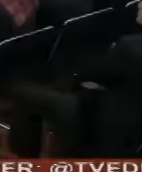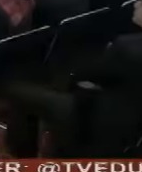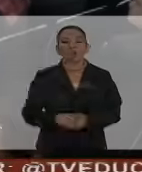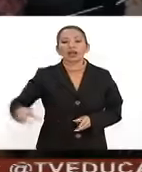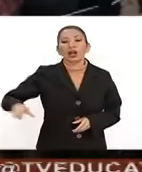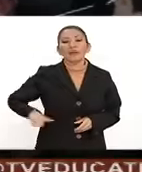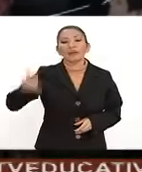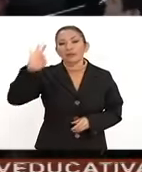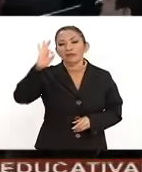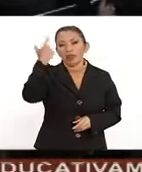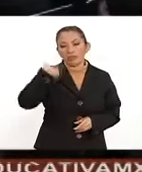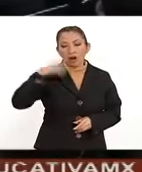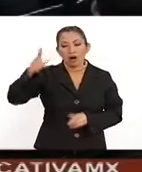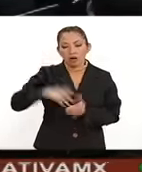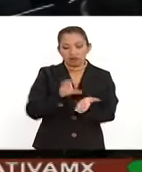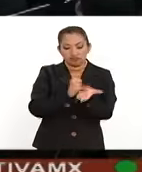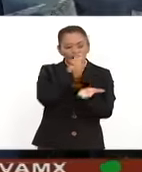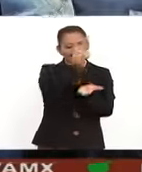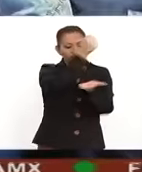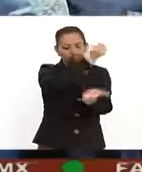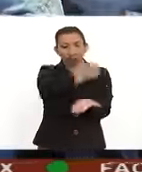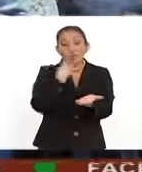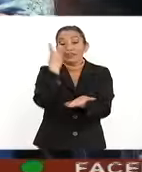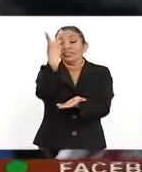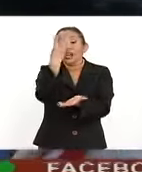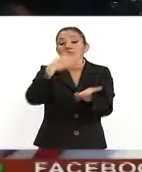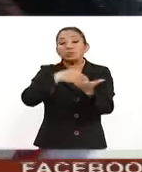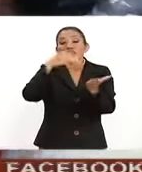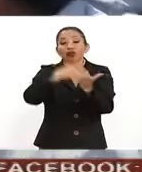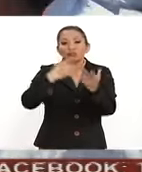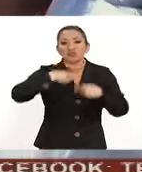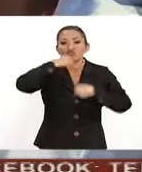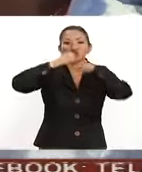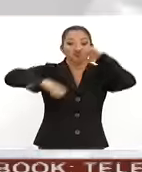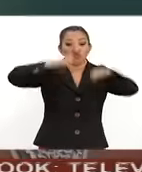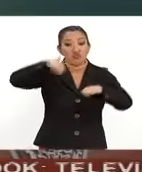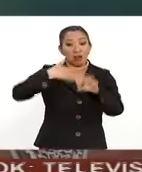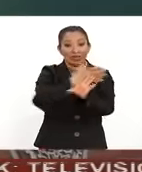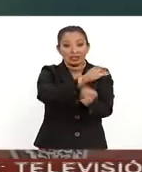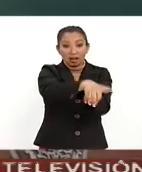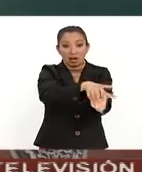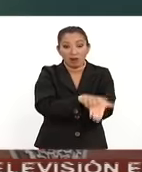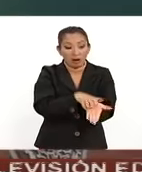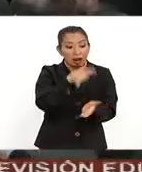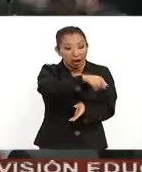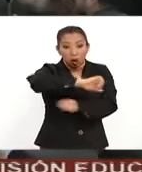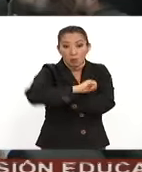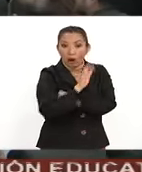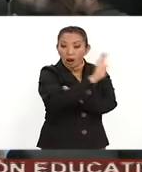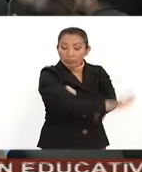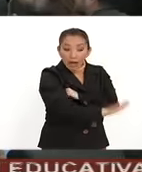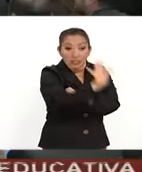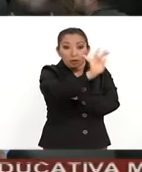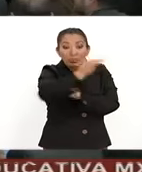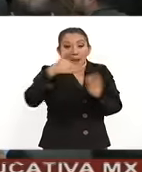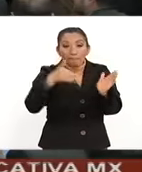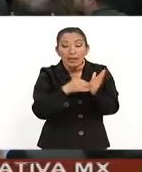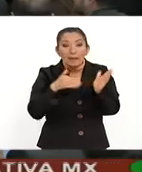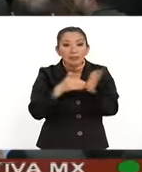El gobierno federal regresará ahorros a más de 3 millones de adultos mayores. El monto que tiene ahí son